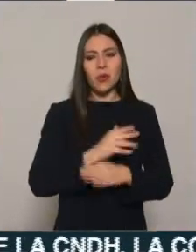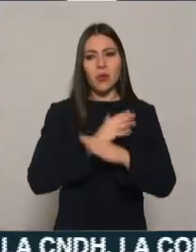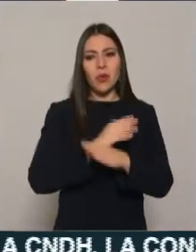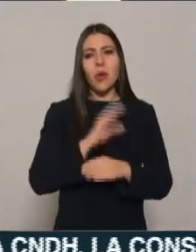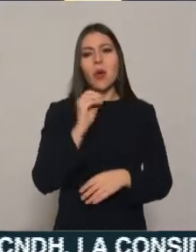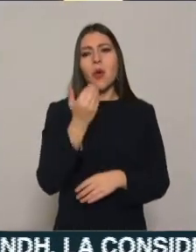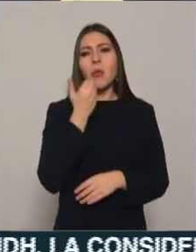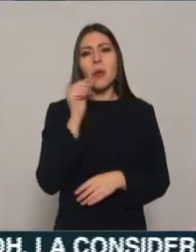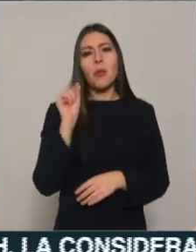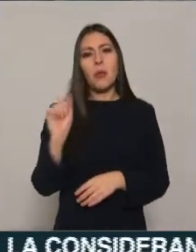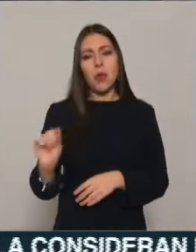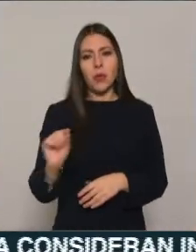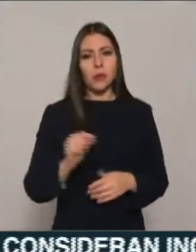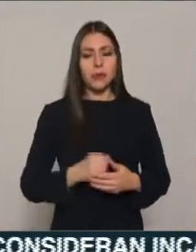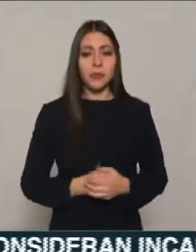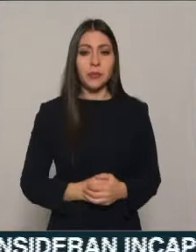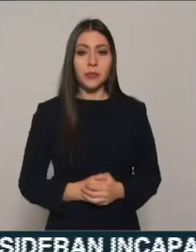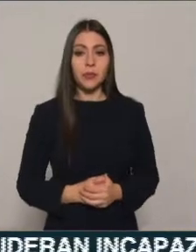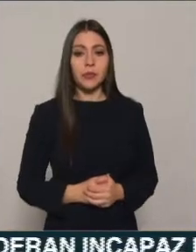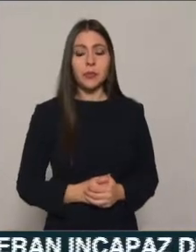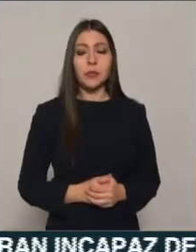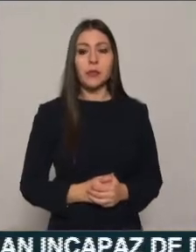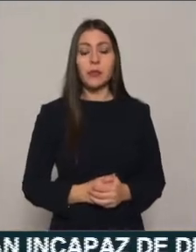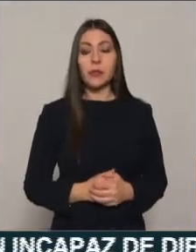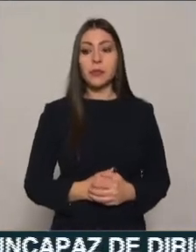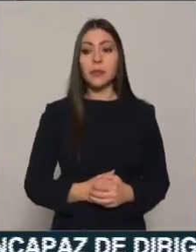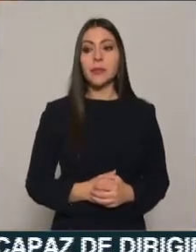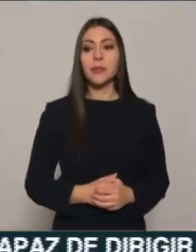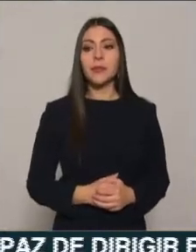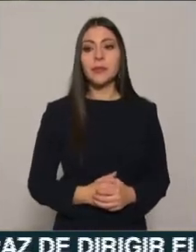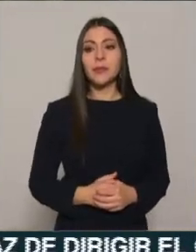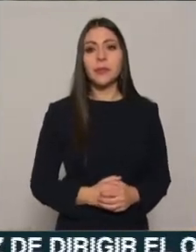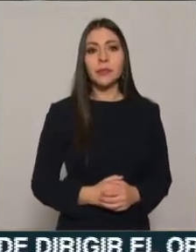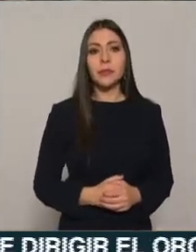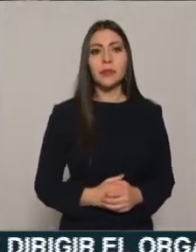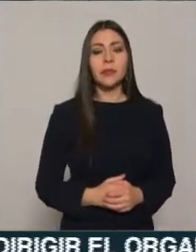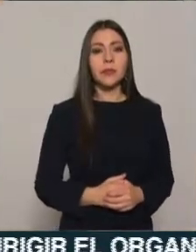consumirlos poco. Con imágenes de Liber Rodríguez, Mariana Sánchez, 21 Noticias.